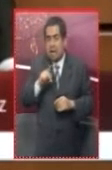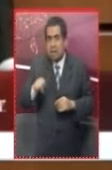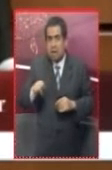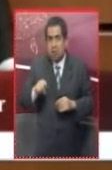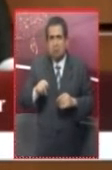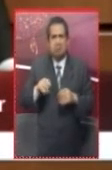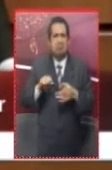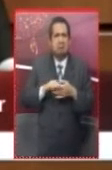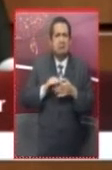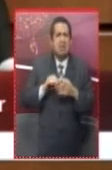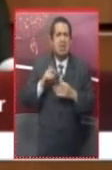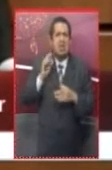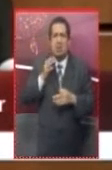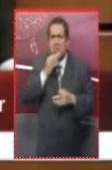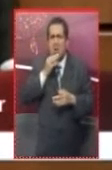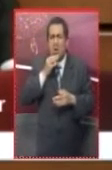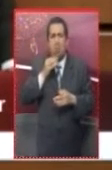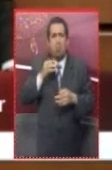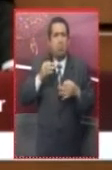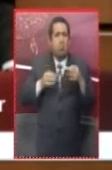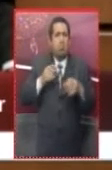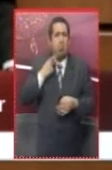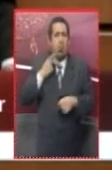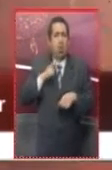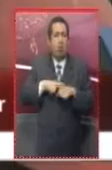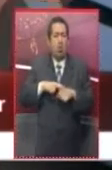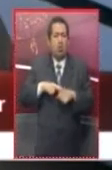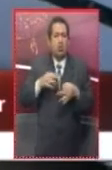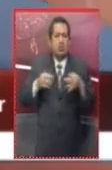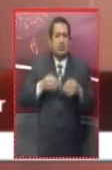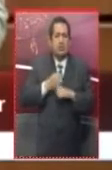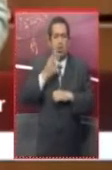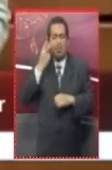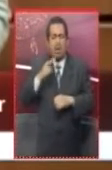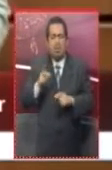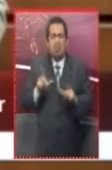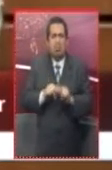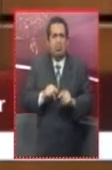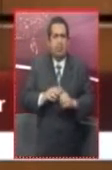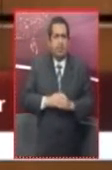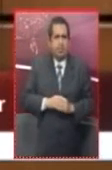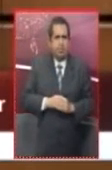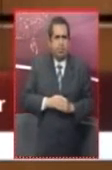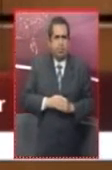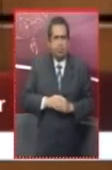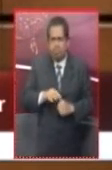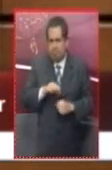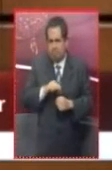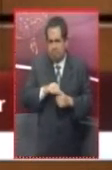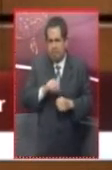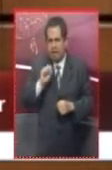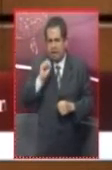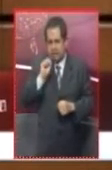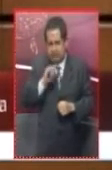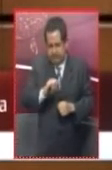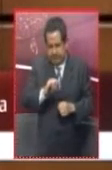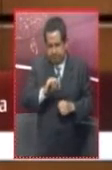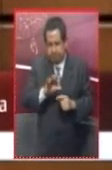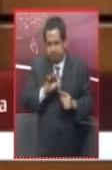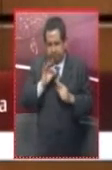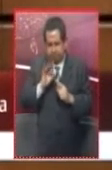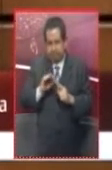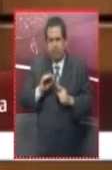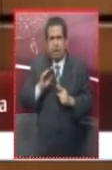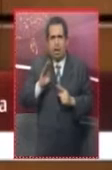fue brevemente procurador de justicia del Estado de México. Votaremos a favor de la designación del doctor